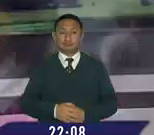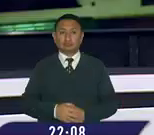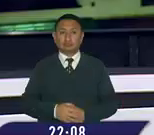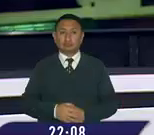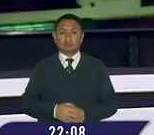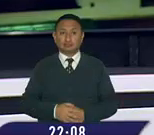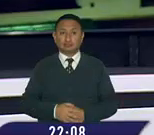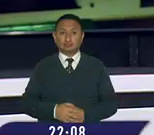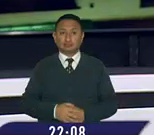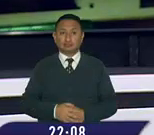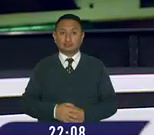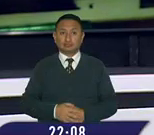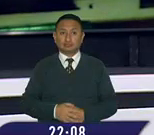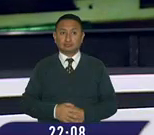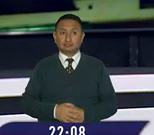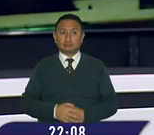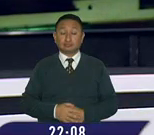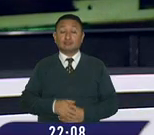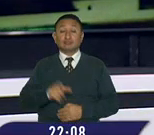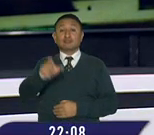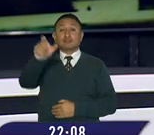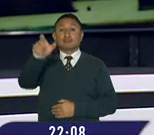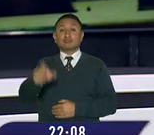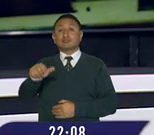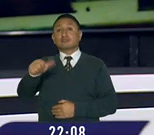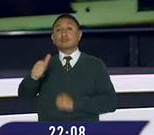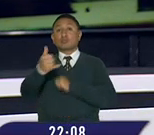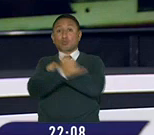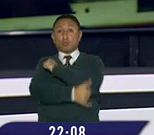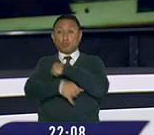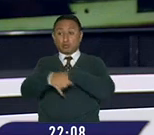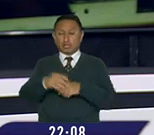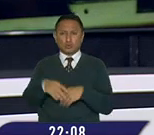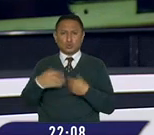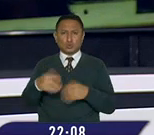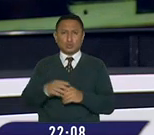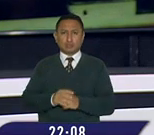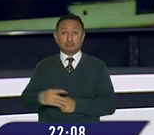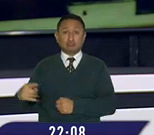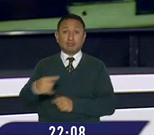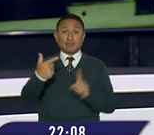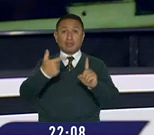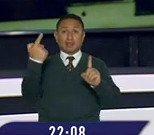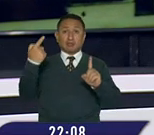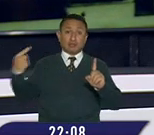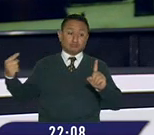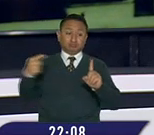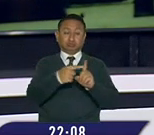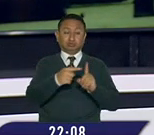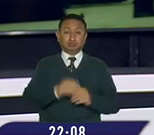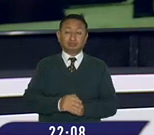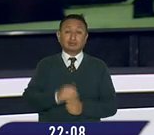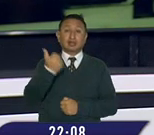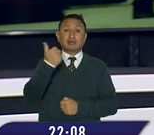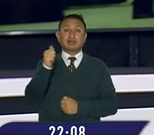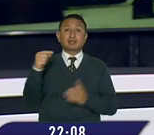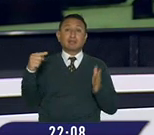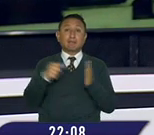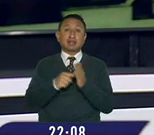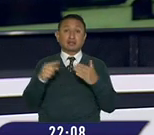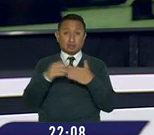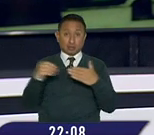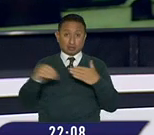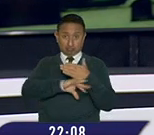Un ciudadano extranjero fue herido de bala por sacapintas que le sustrajeron 10 mil dólares en efectivo que había retirado de